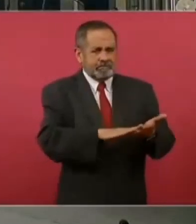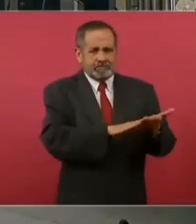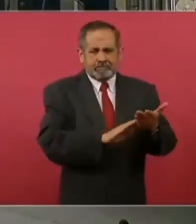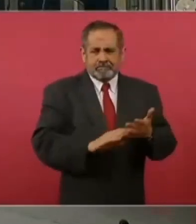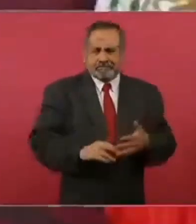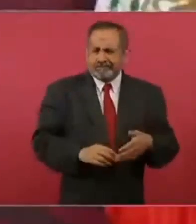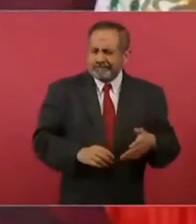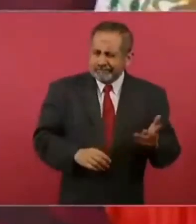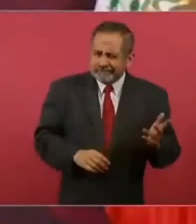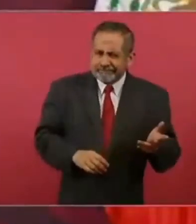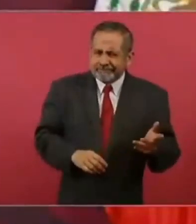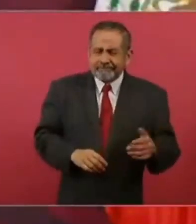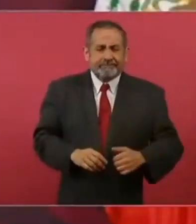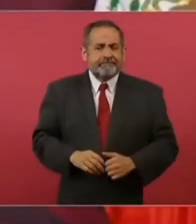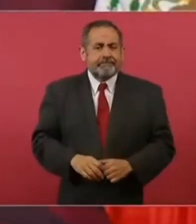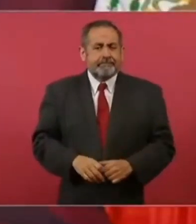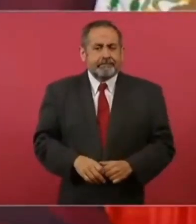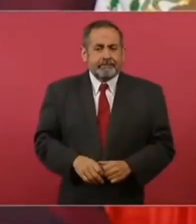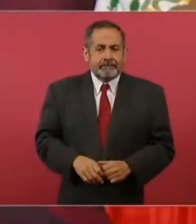bancos públicos